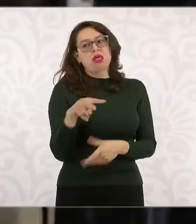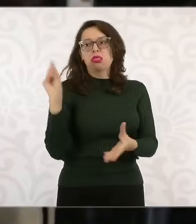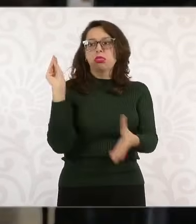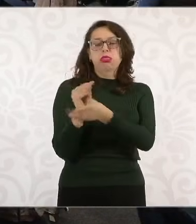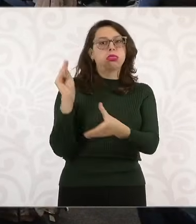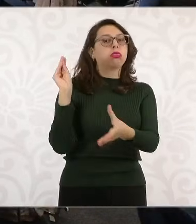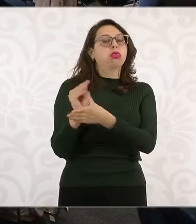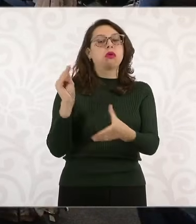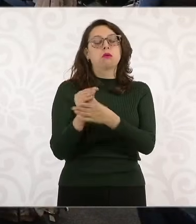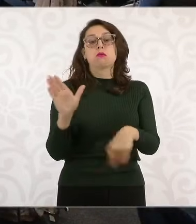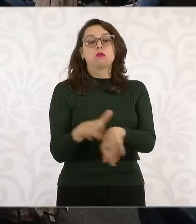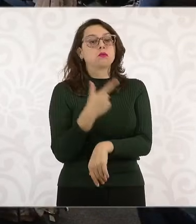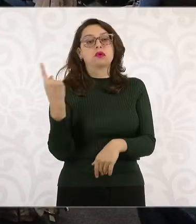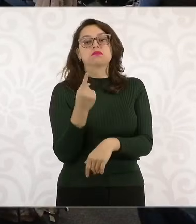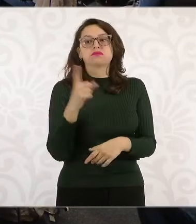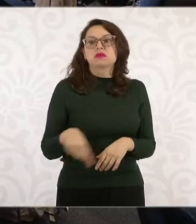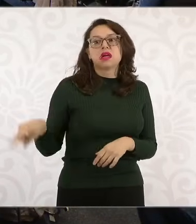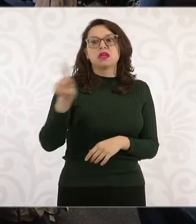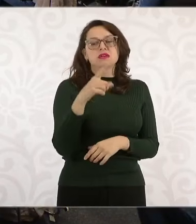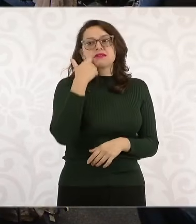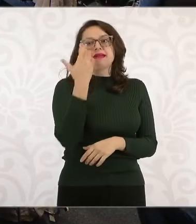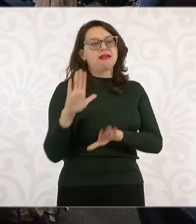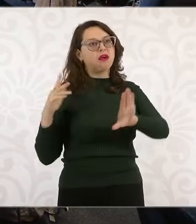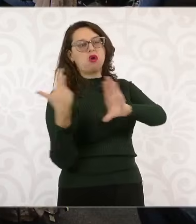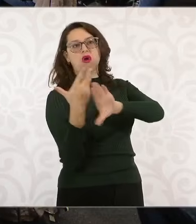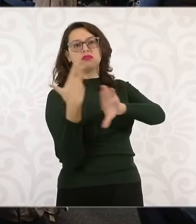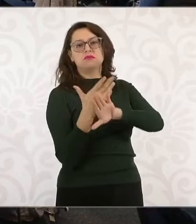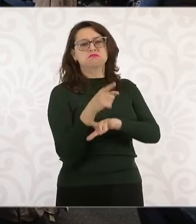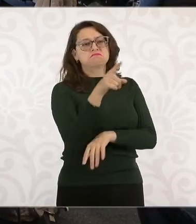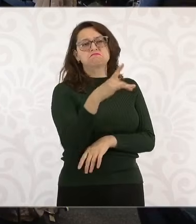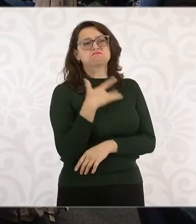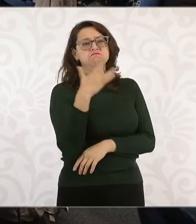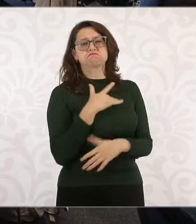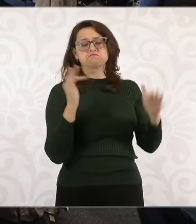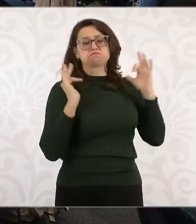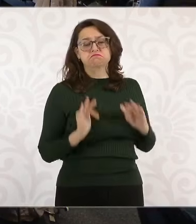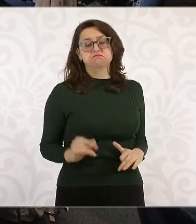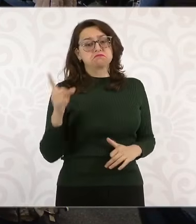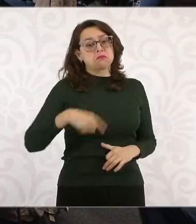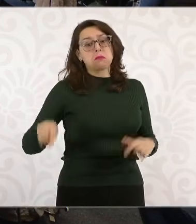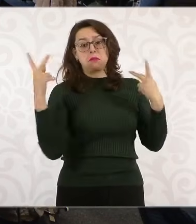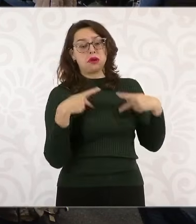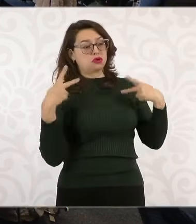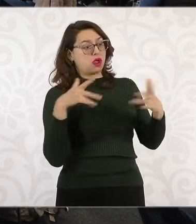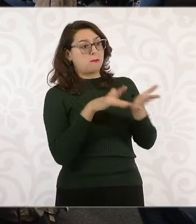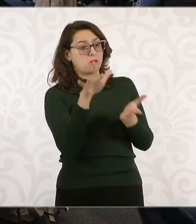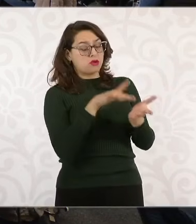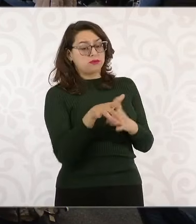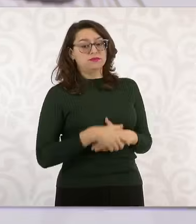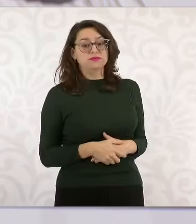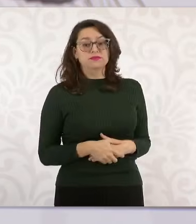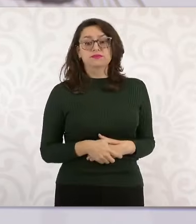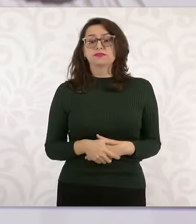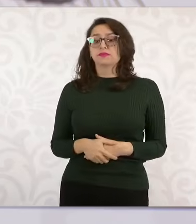repente se tratan de socializar, de mediatizar, y que contrasta de repente con las publicaciones de este estilo? Pues